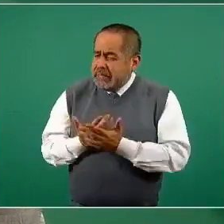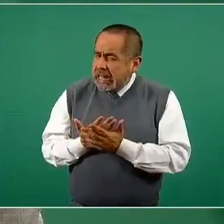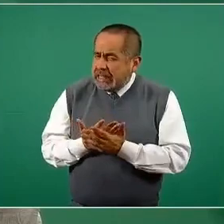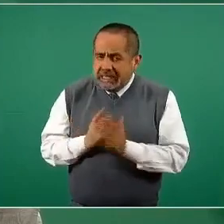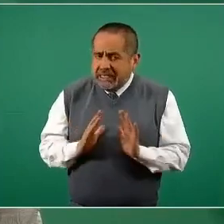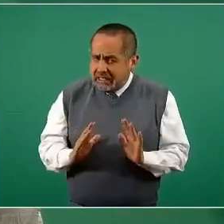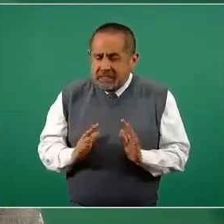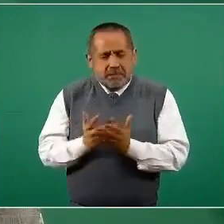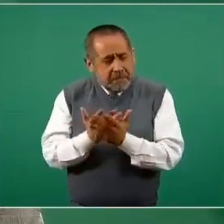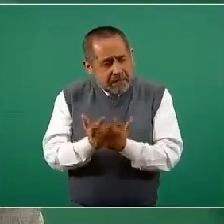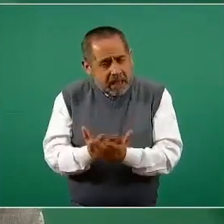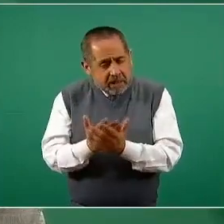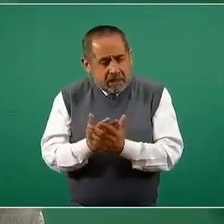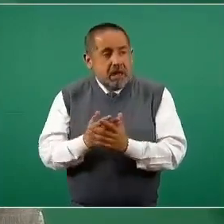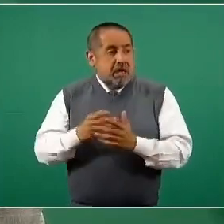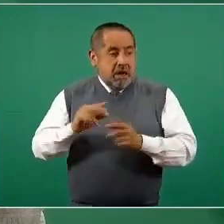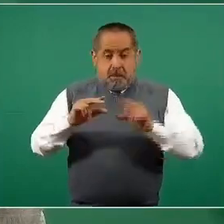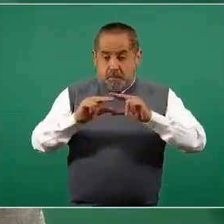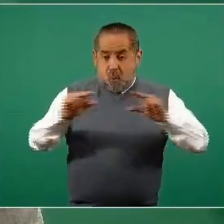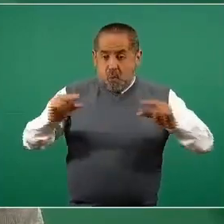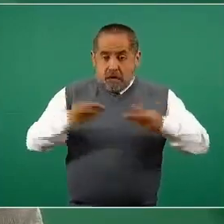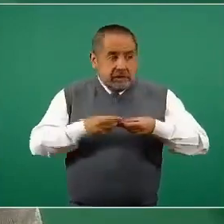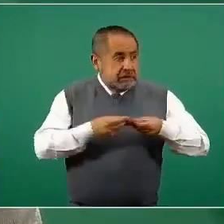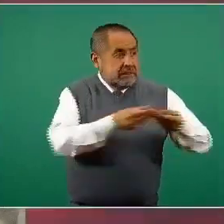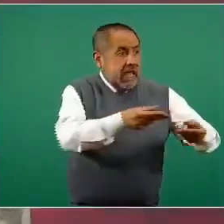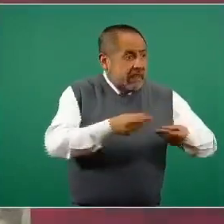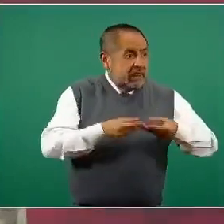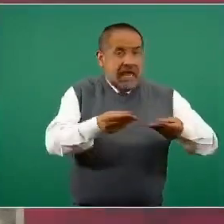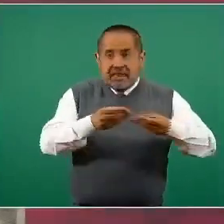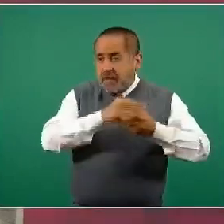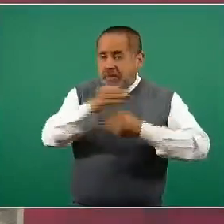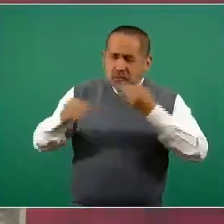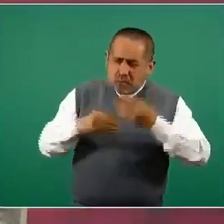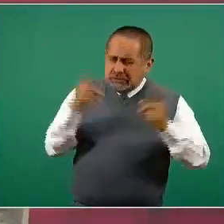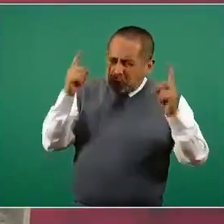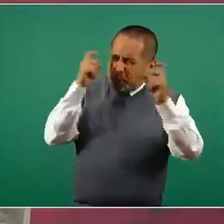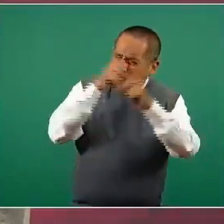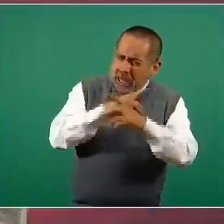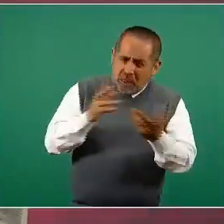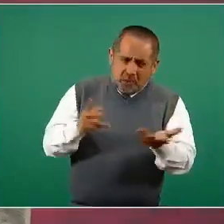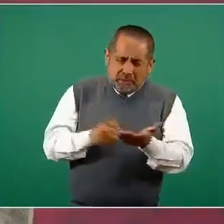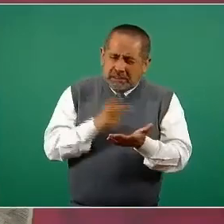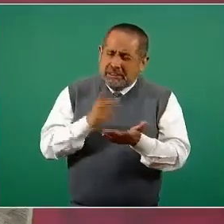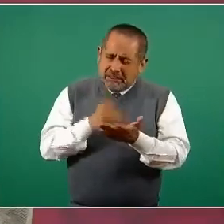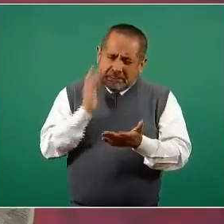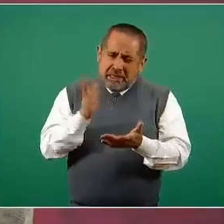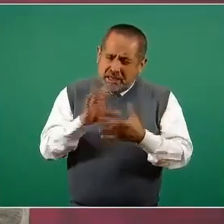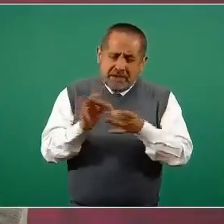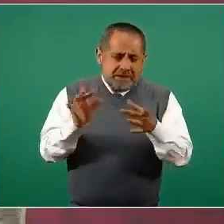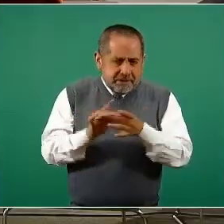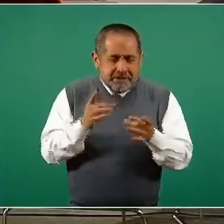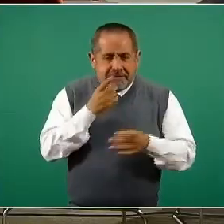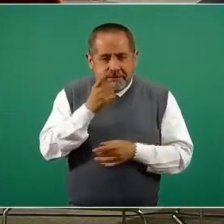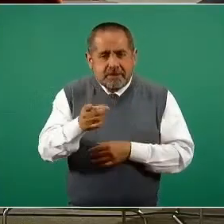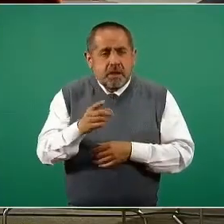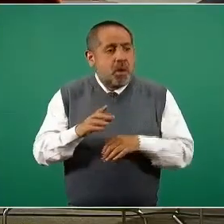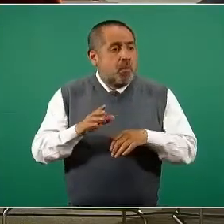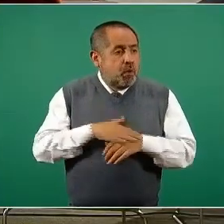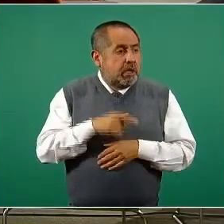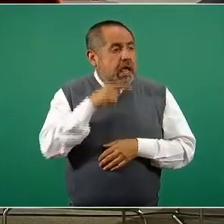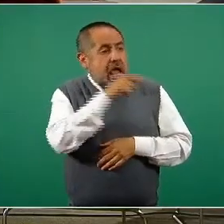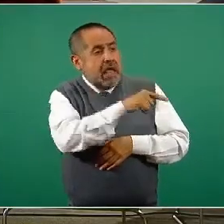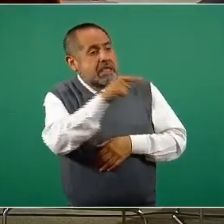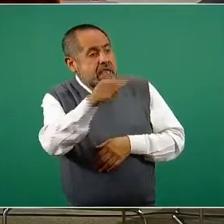las vacunas es compleja, hemos explicado una y otra vez, lo acabamos de decir, las razones por las que se van seleccionando